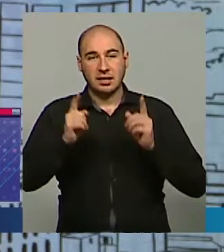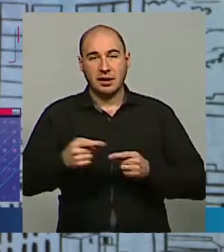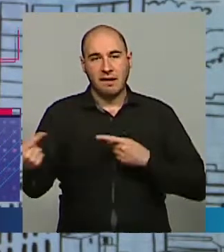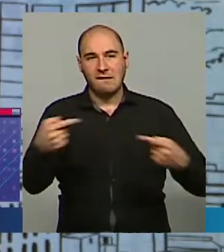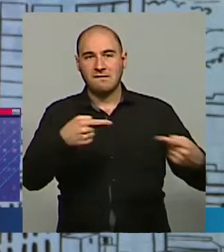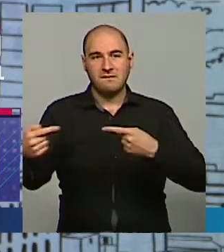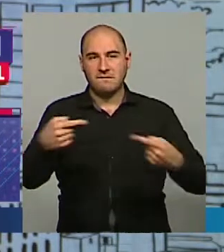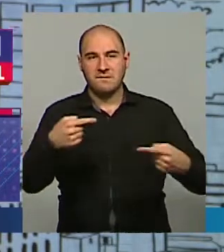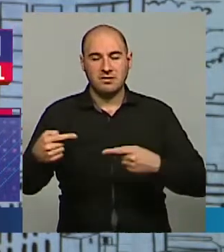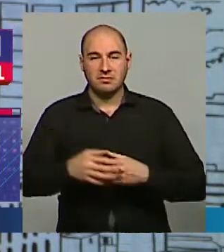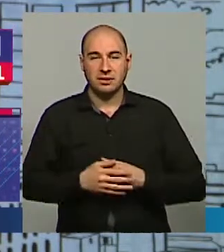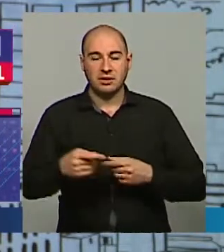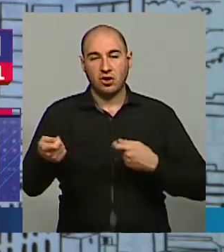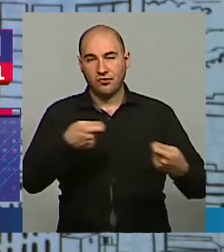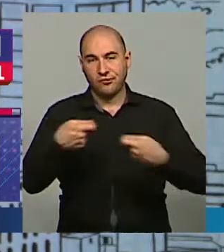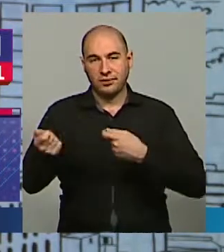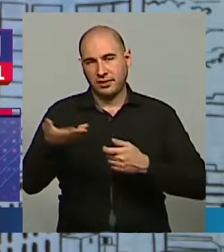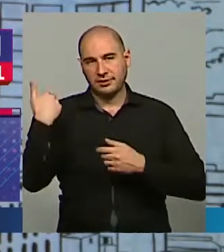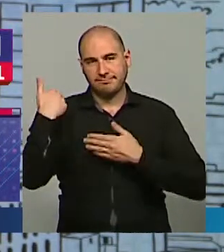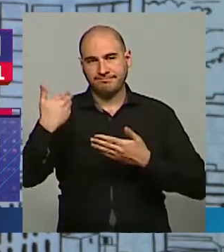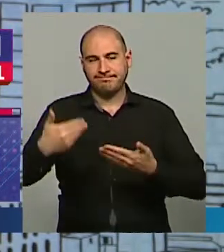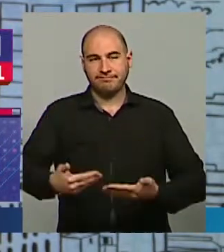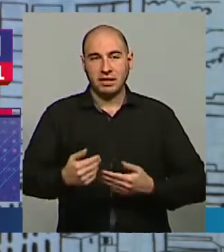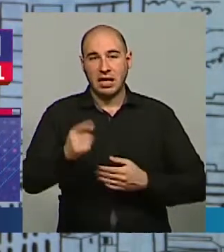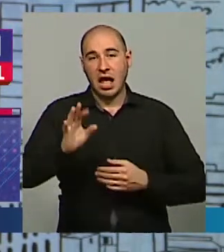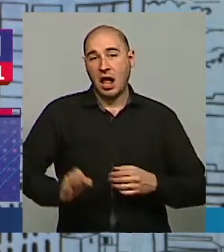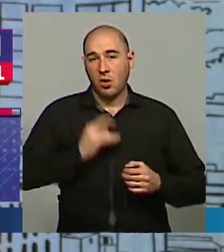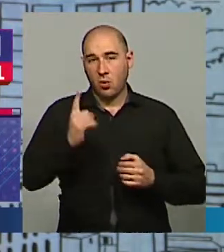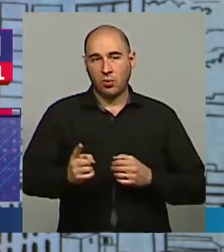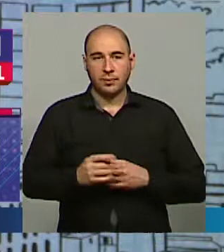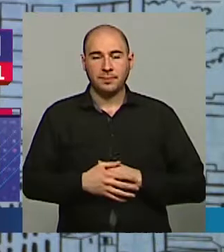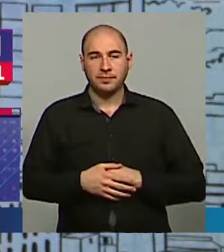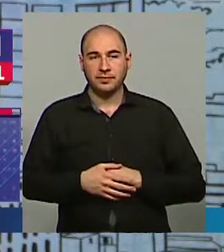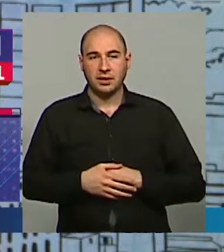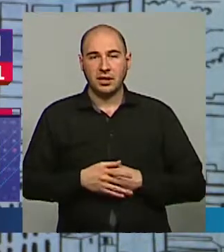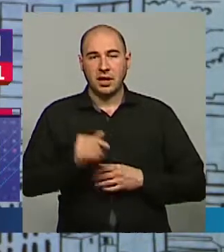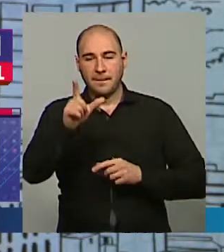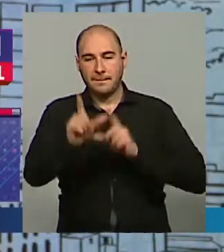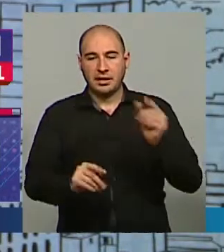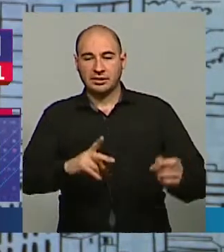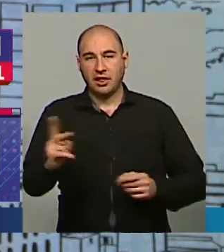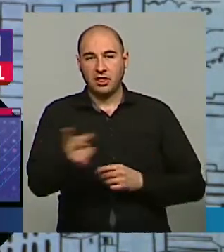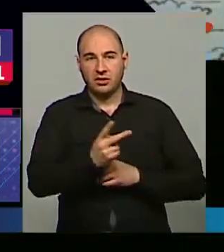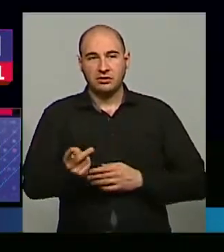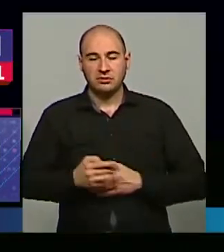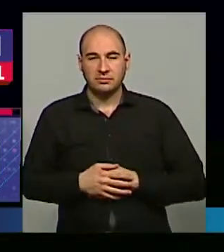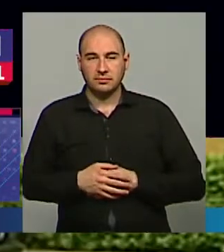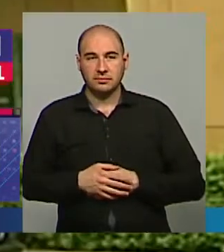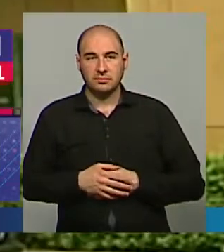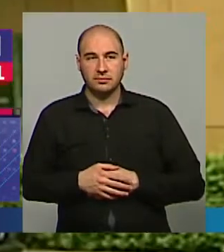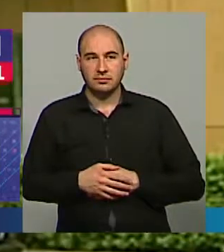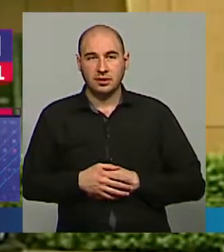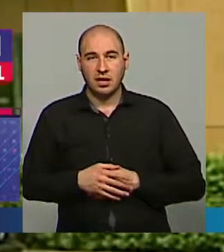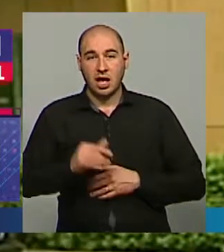pelea, este conflicto comercial que ya viene ya hace casi un año, ¿no es cierto?, entre los dos gigantes, donde